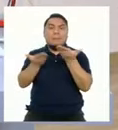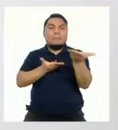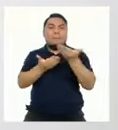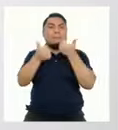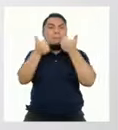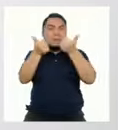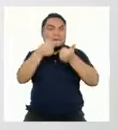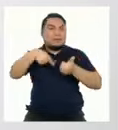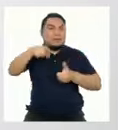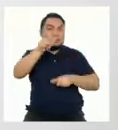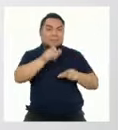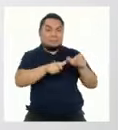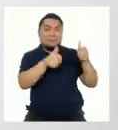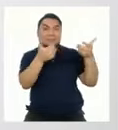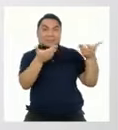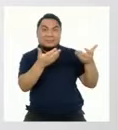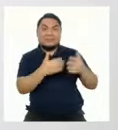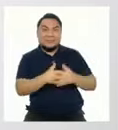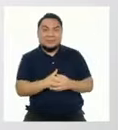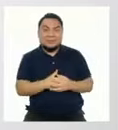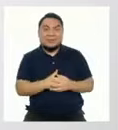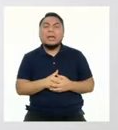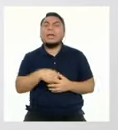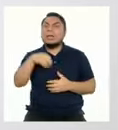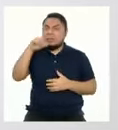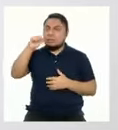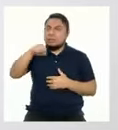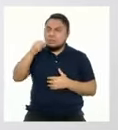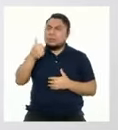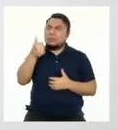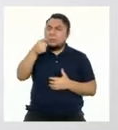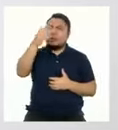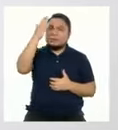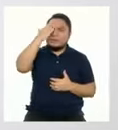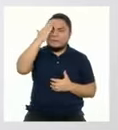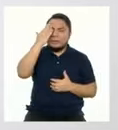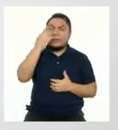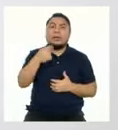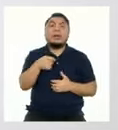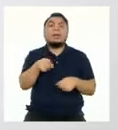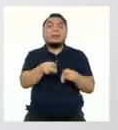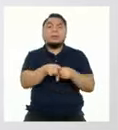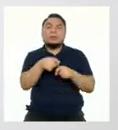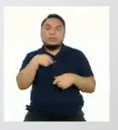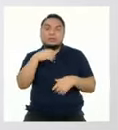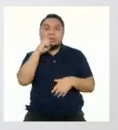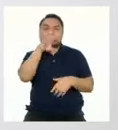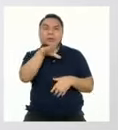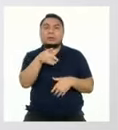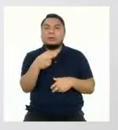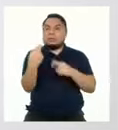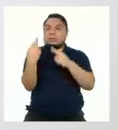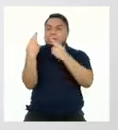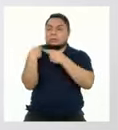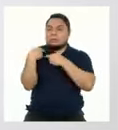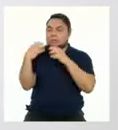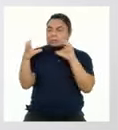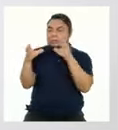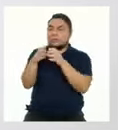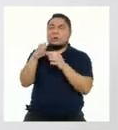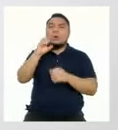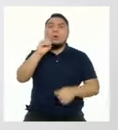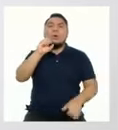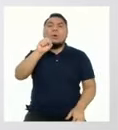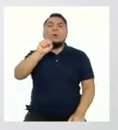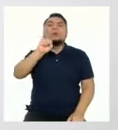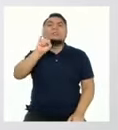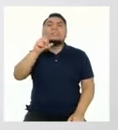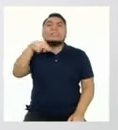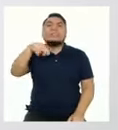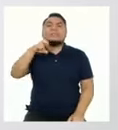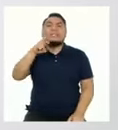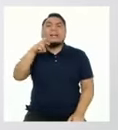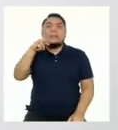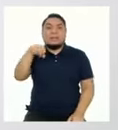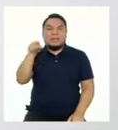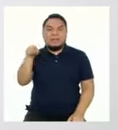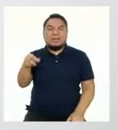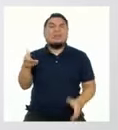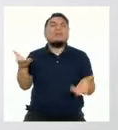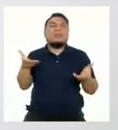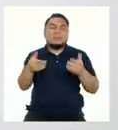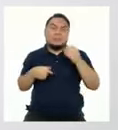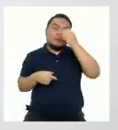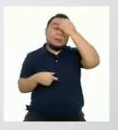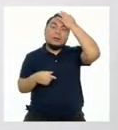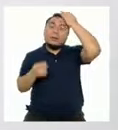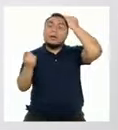ciudadanos. Sí, igual te quiero compartir las funciones de Ocine Hermin. Para que las conozcas bien, pues